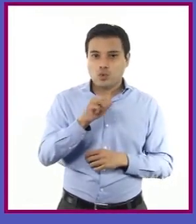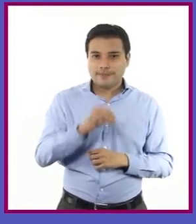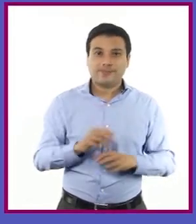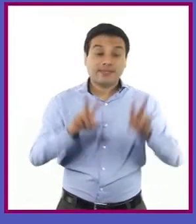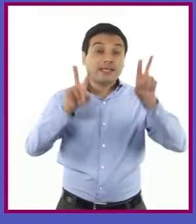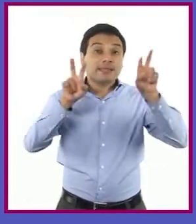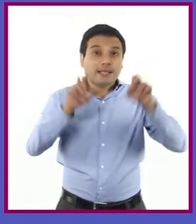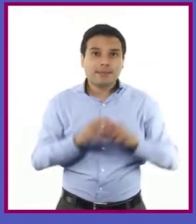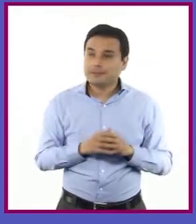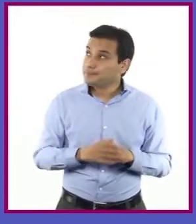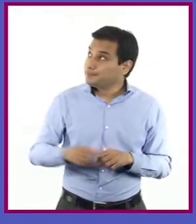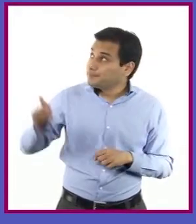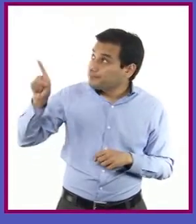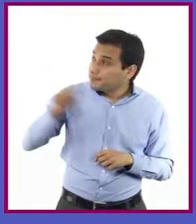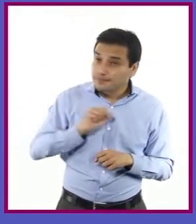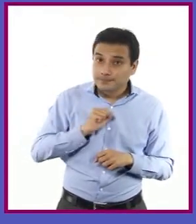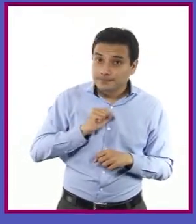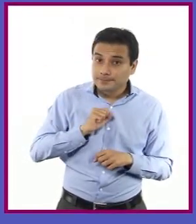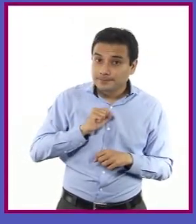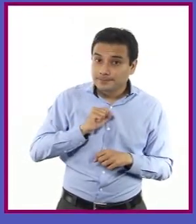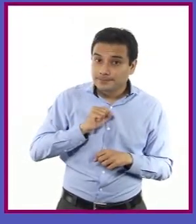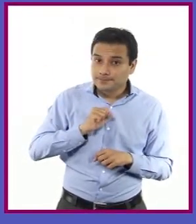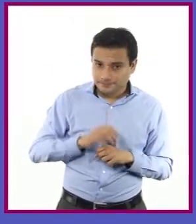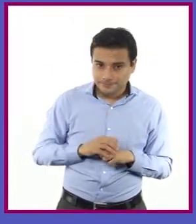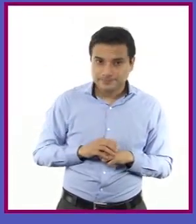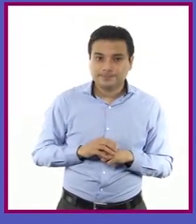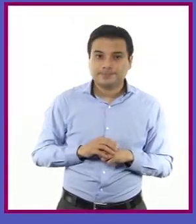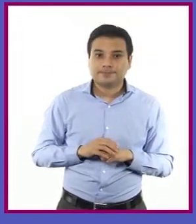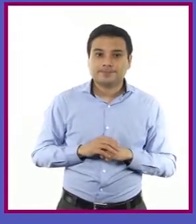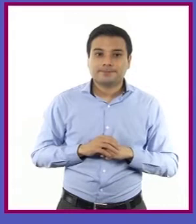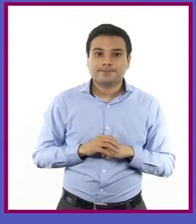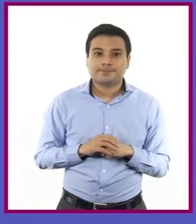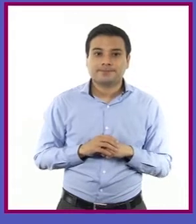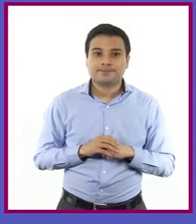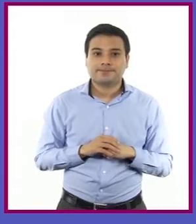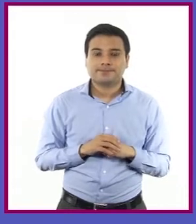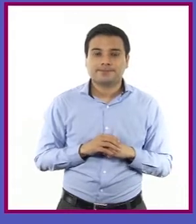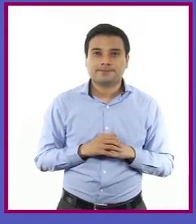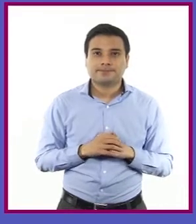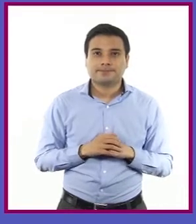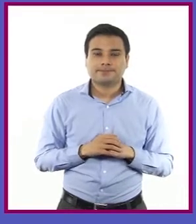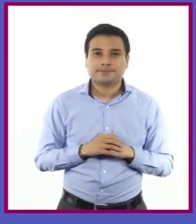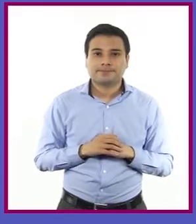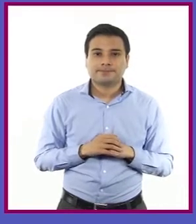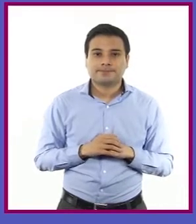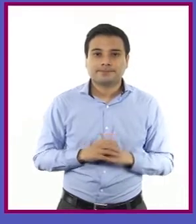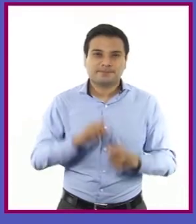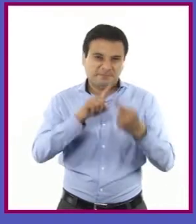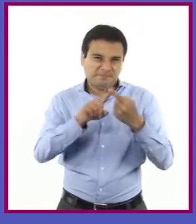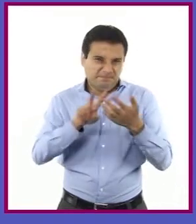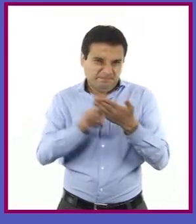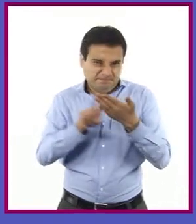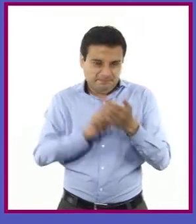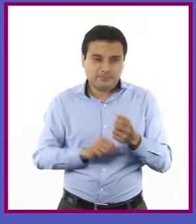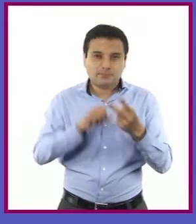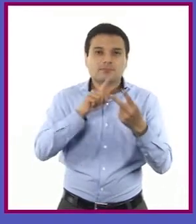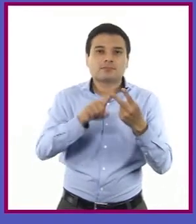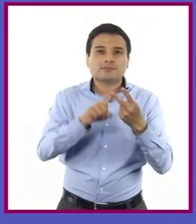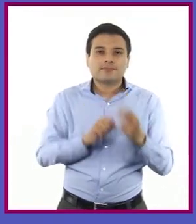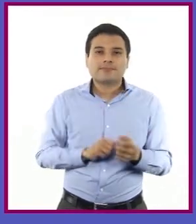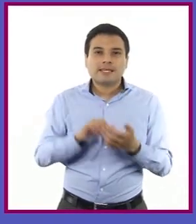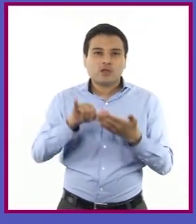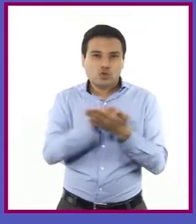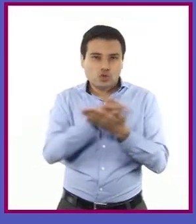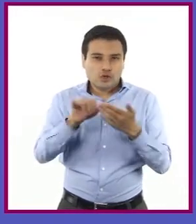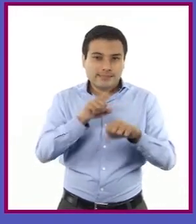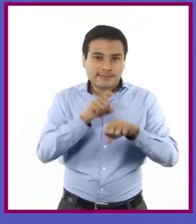Earhart, la aviatriz en México y en Nopala de Villagrán, Hidalgo. El del New York Times se llama El paradero